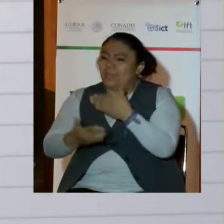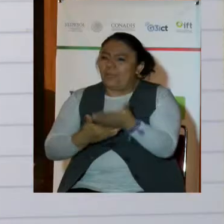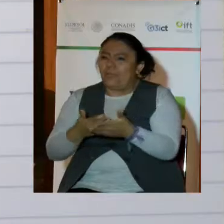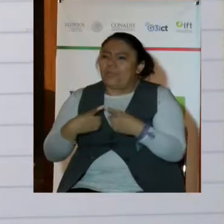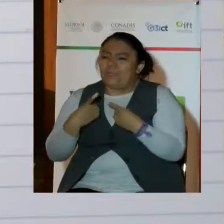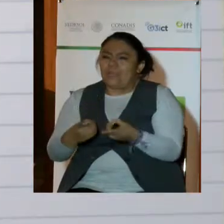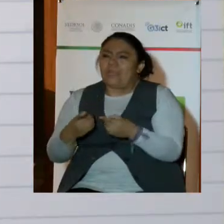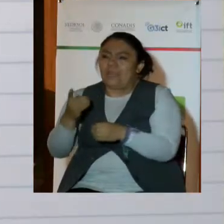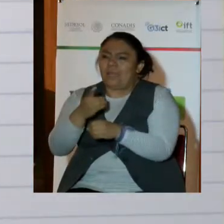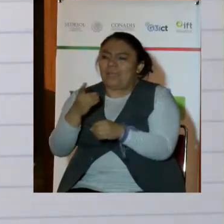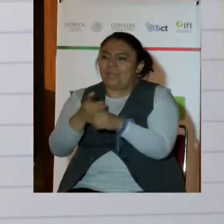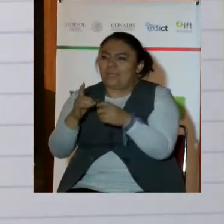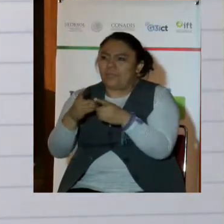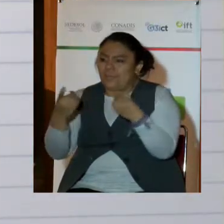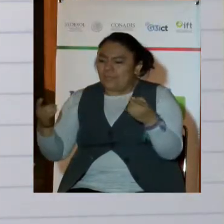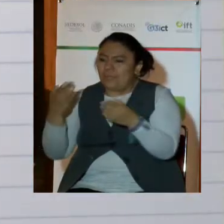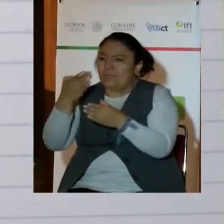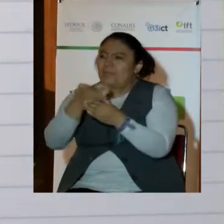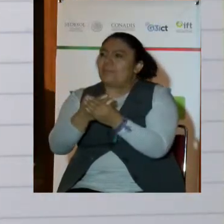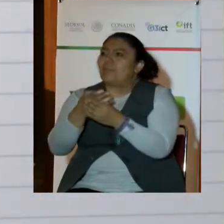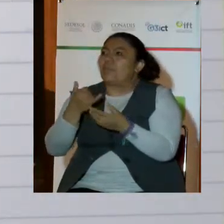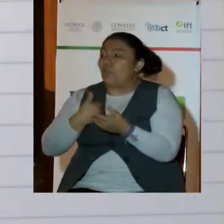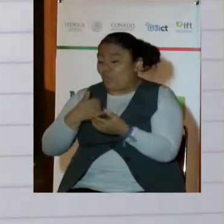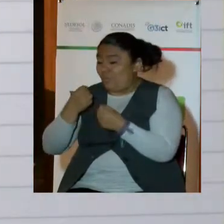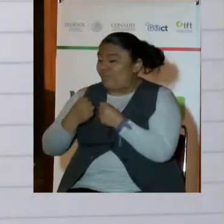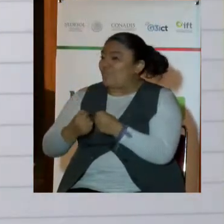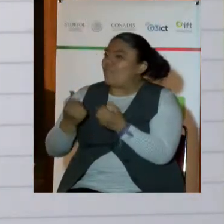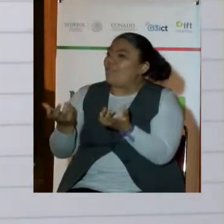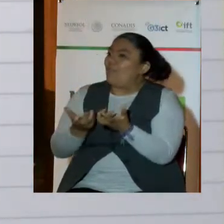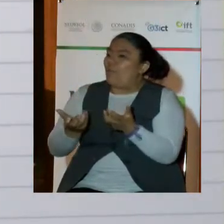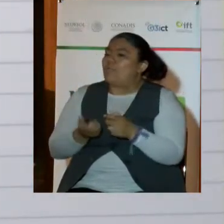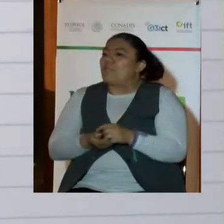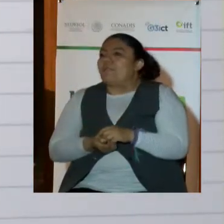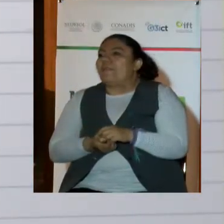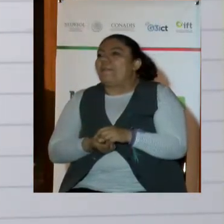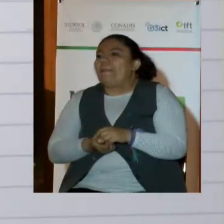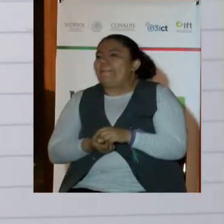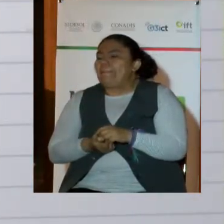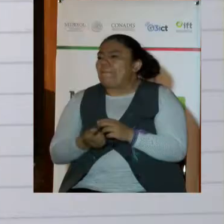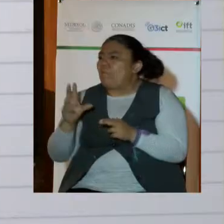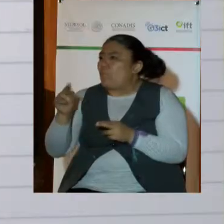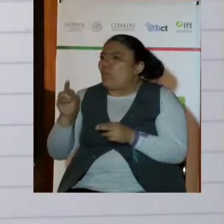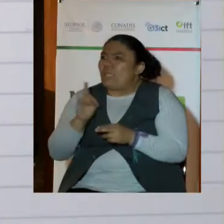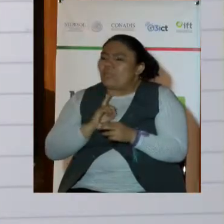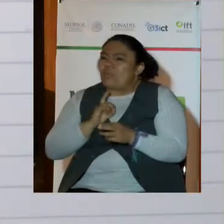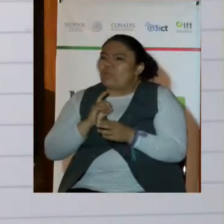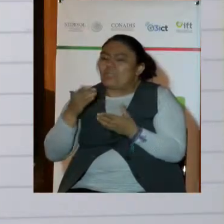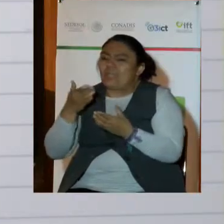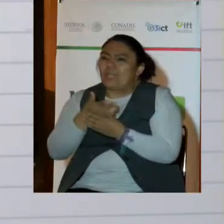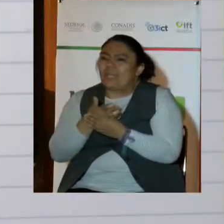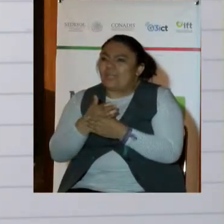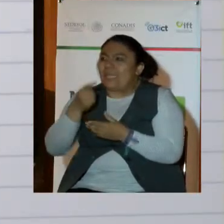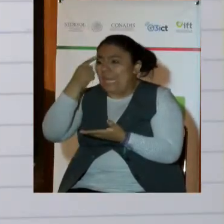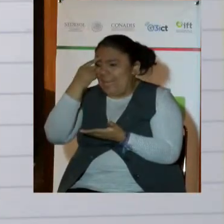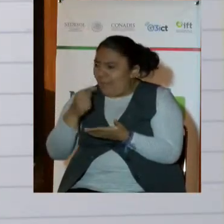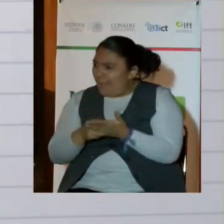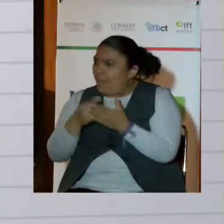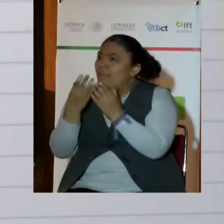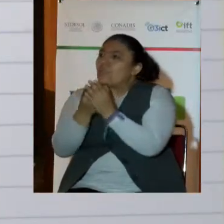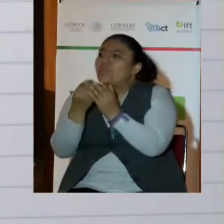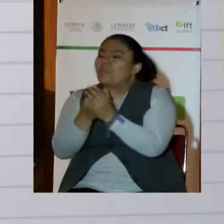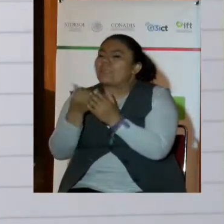pymes, exigir, ¿no? No te voy a comprar a ti si no me lo haces accesible. Entonces, pásale la bronca a él, que se ponga a averiguar cómo se hace un sitio